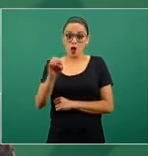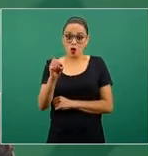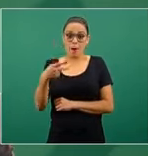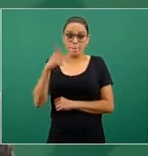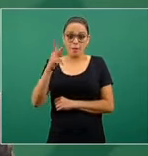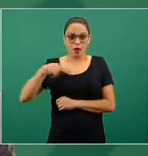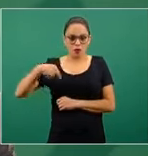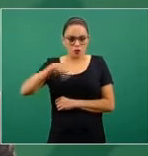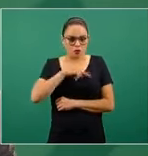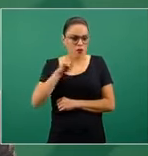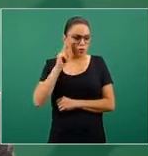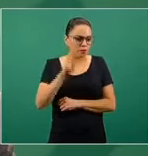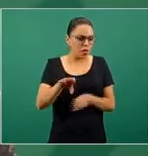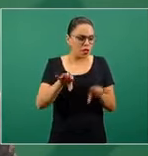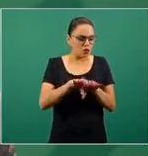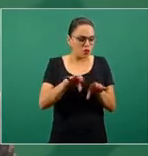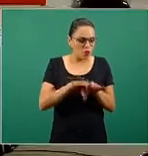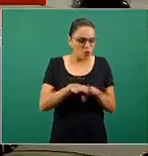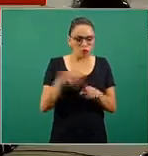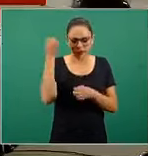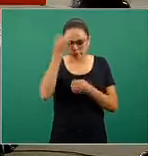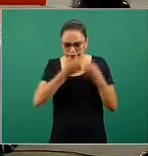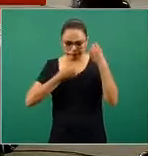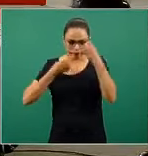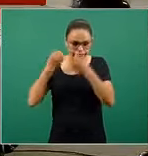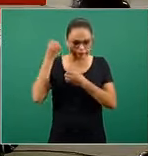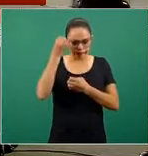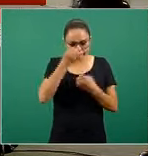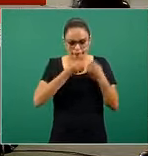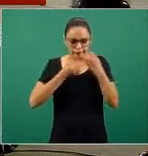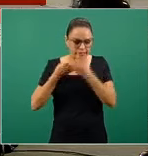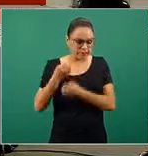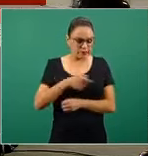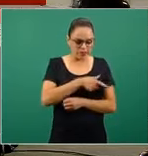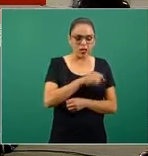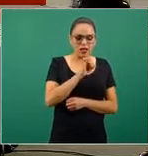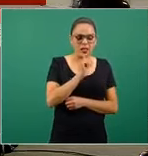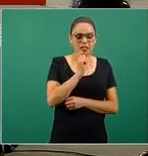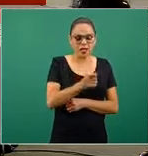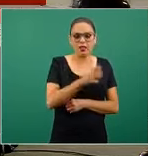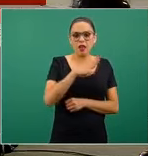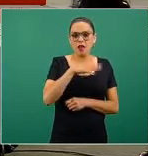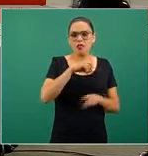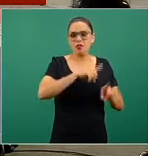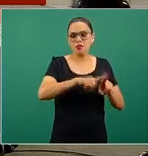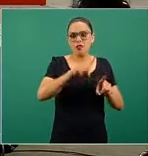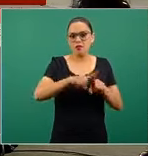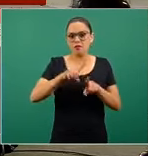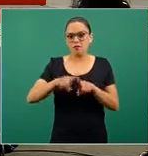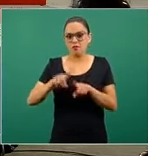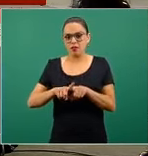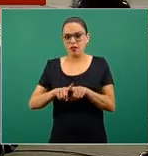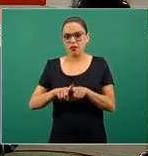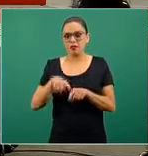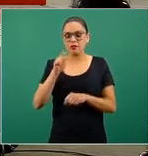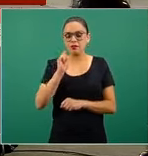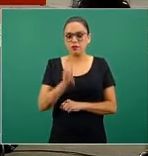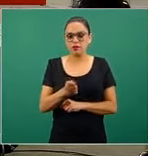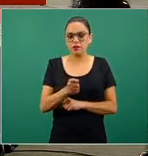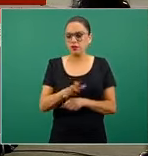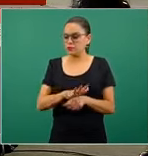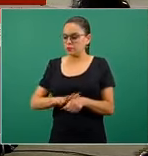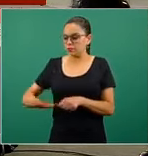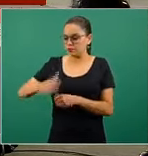varios puntos de corte para este análisis, para considerar distintos grados de agregación